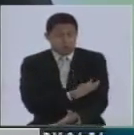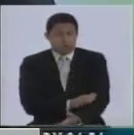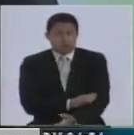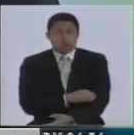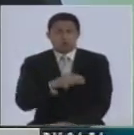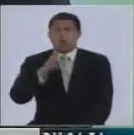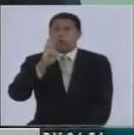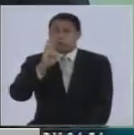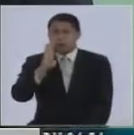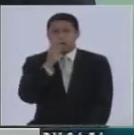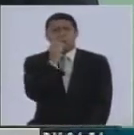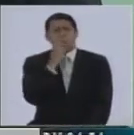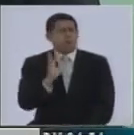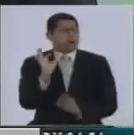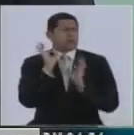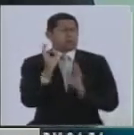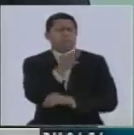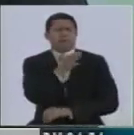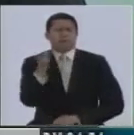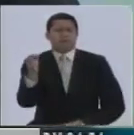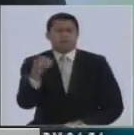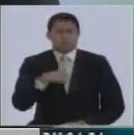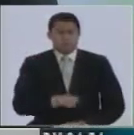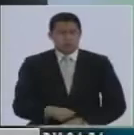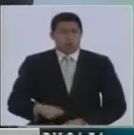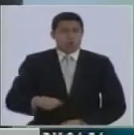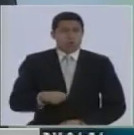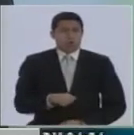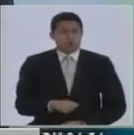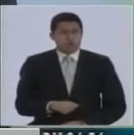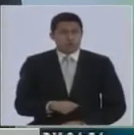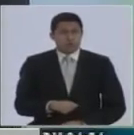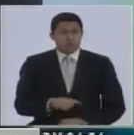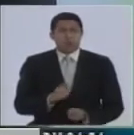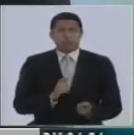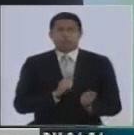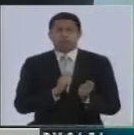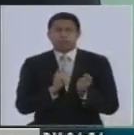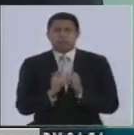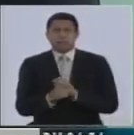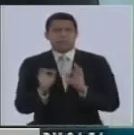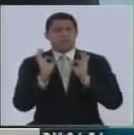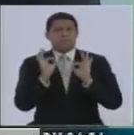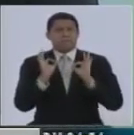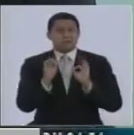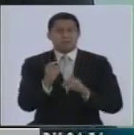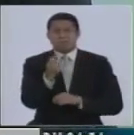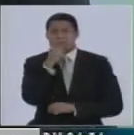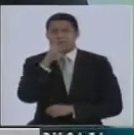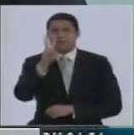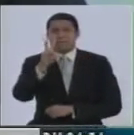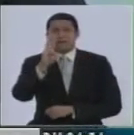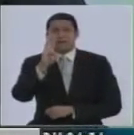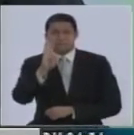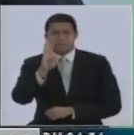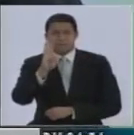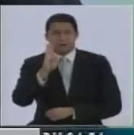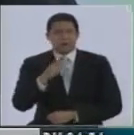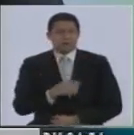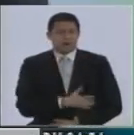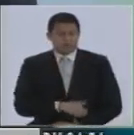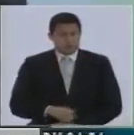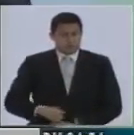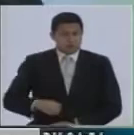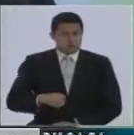súper buena es perfecta por la vida del estómago tenemos incluso un transportador especial para la vitamina b que llegue a nuestro estómago